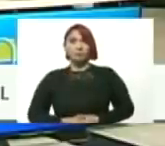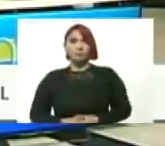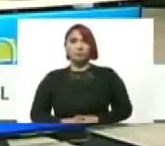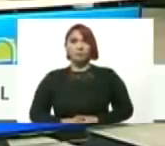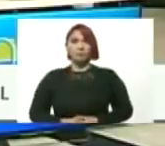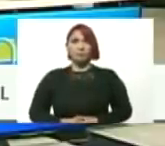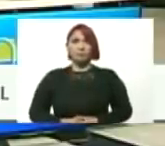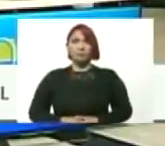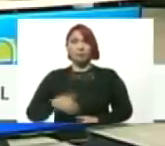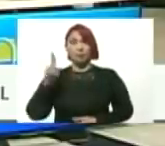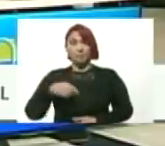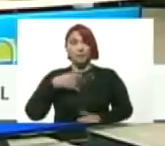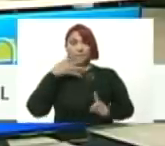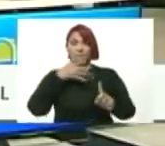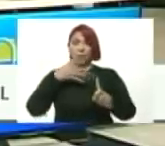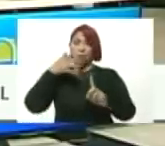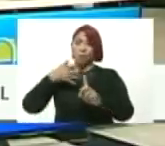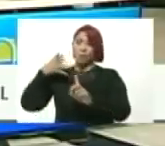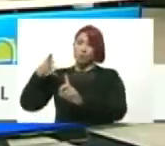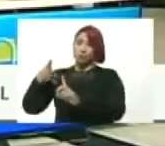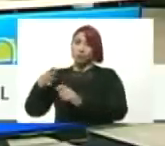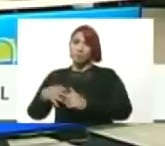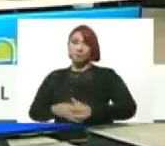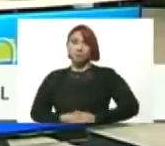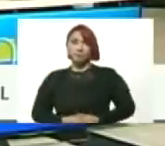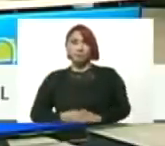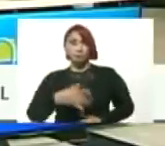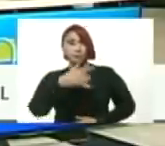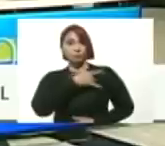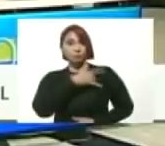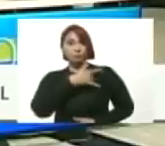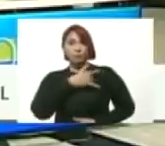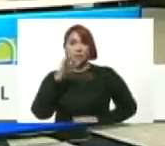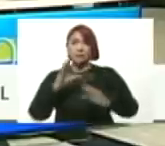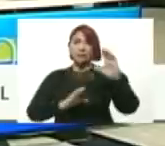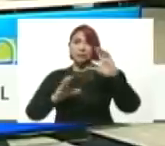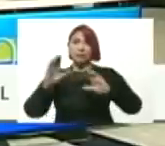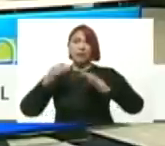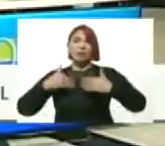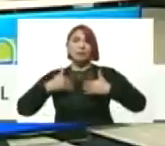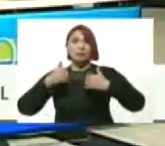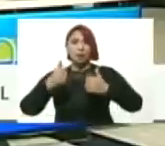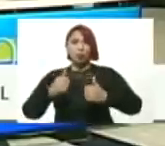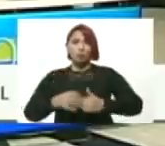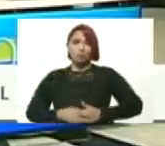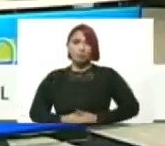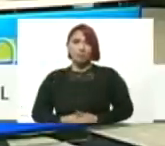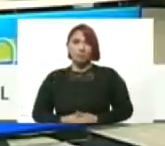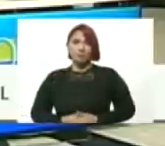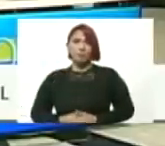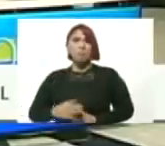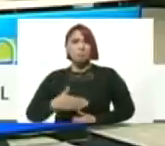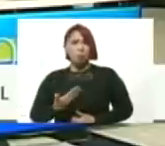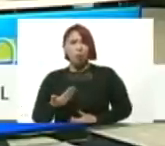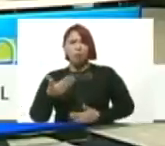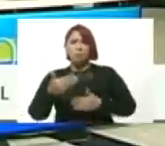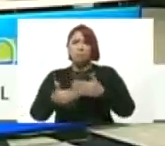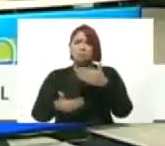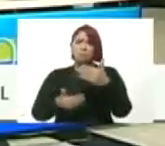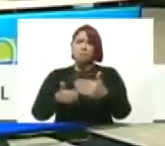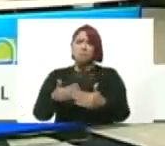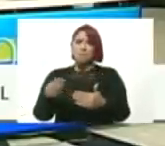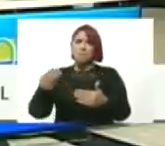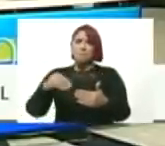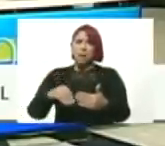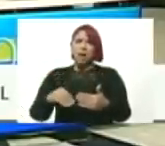formación la universidad de las ciencias de la salud puede avanzar aún más en